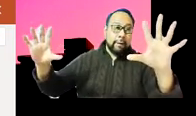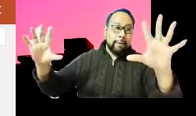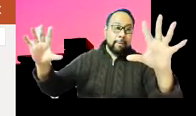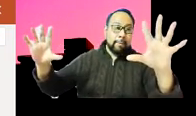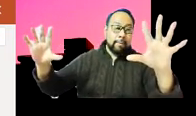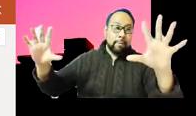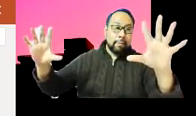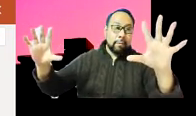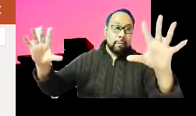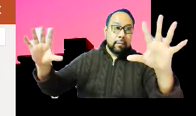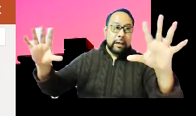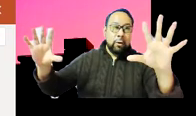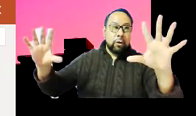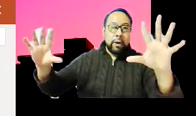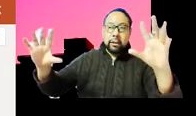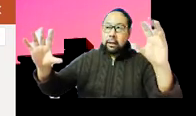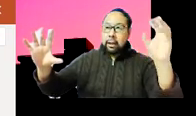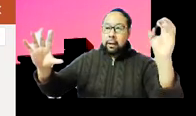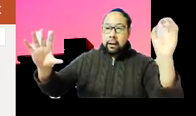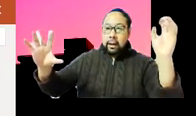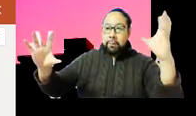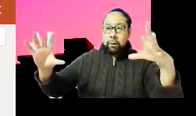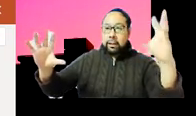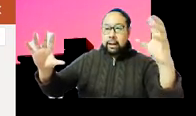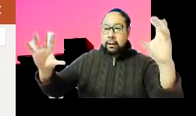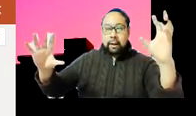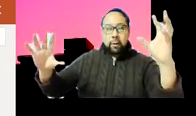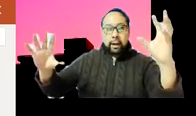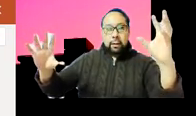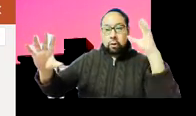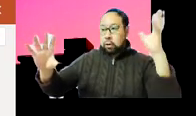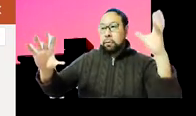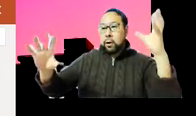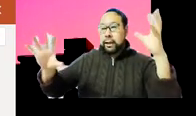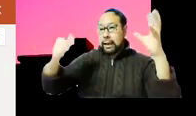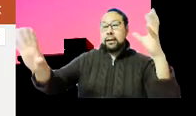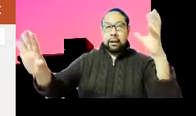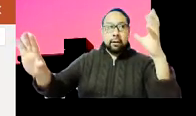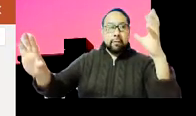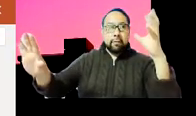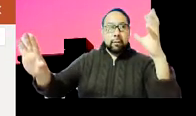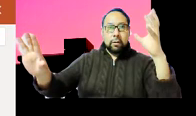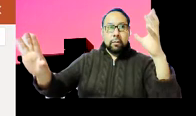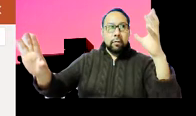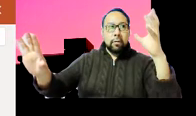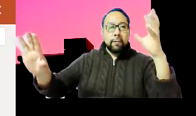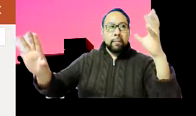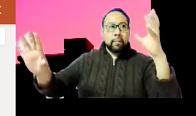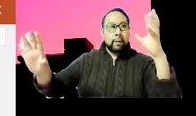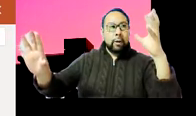competencia. Ya no es como antes de que la publicidad decía, no somos mejores que este.